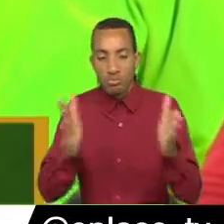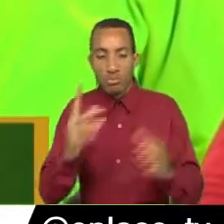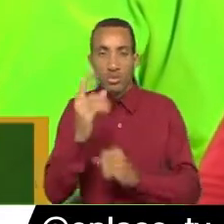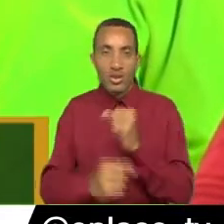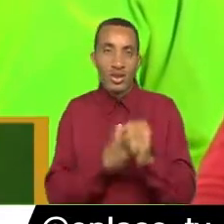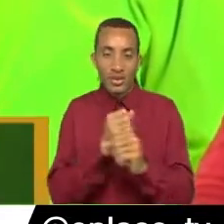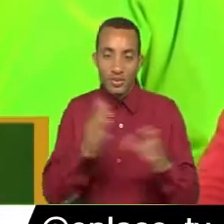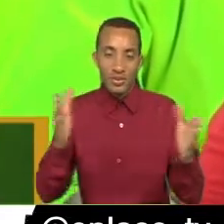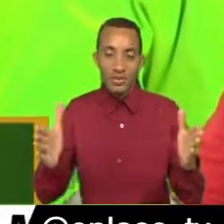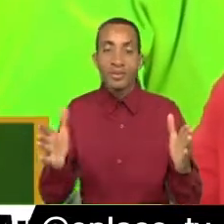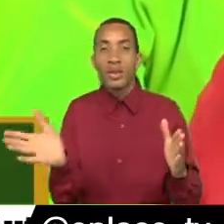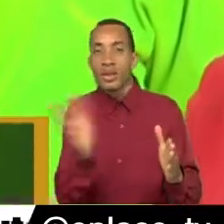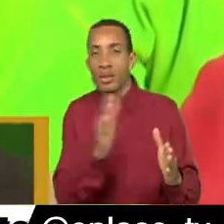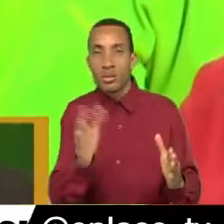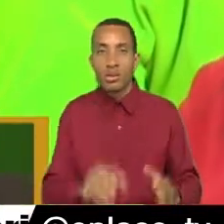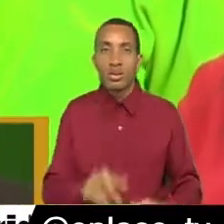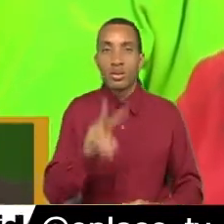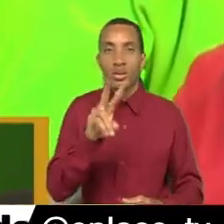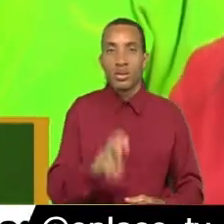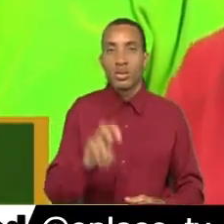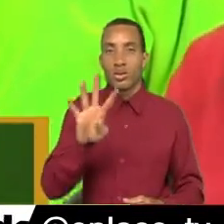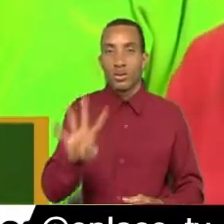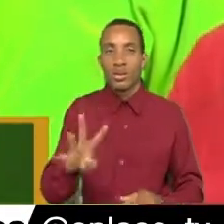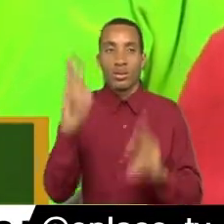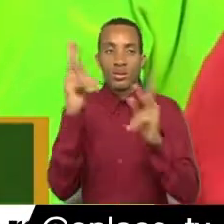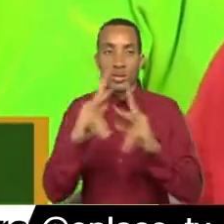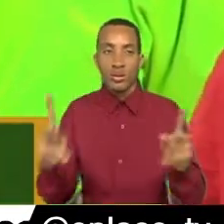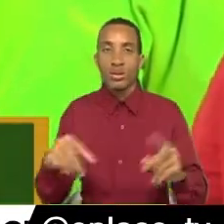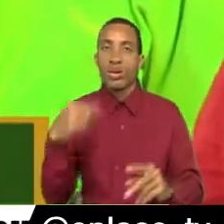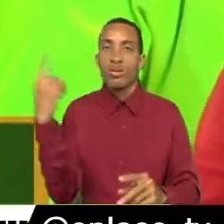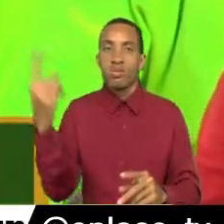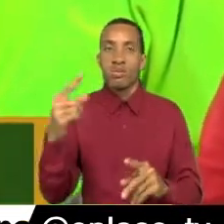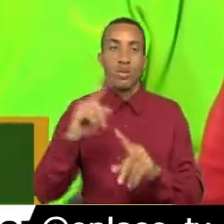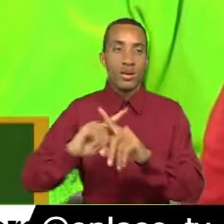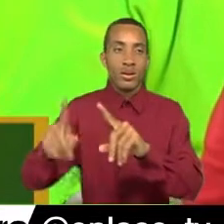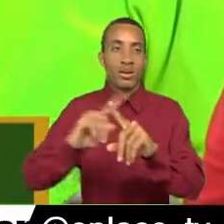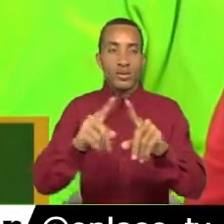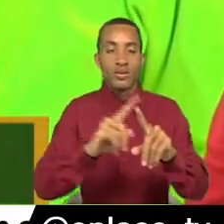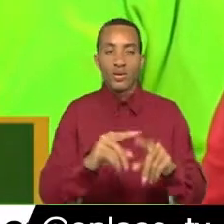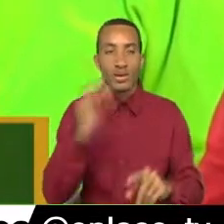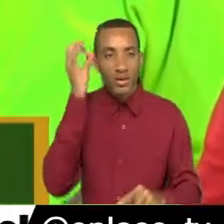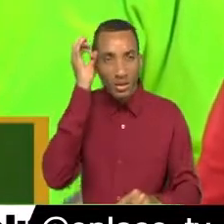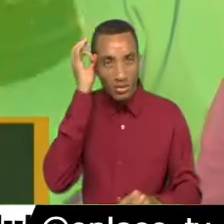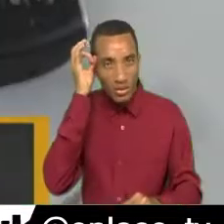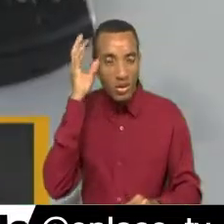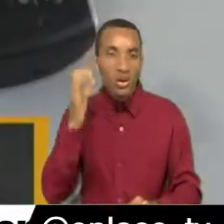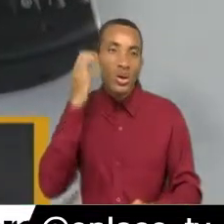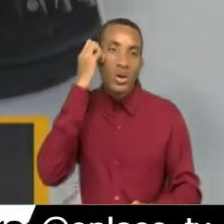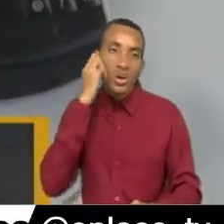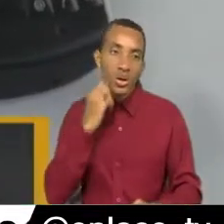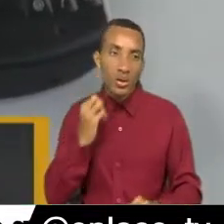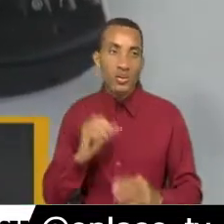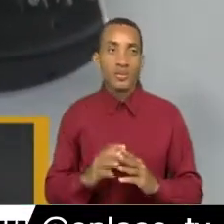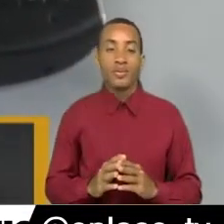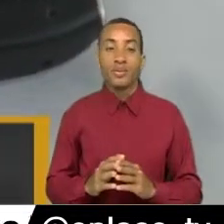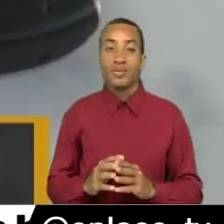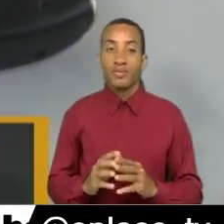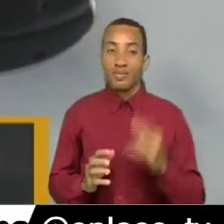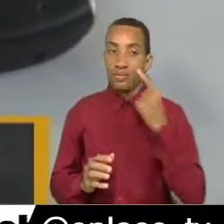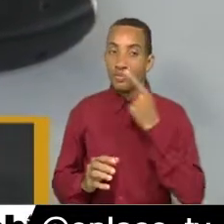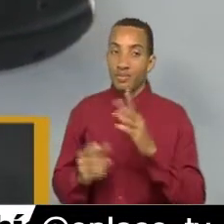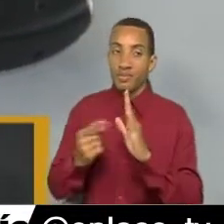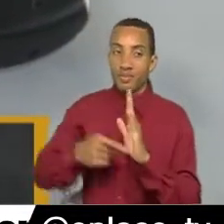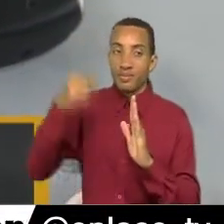aproximadamente 74 personas capturadas por diferentes delitos de hurto seguidamente a celulares. Las autoridades hicieron un llamado